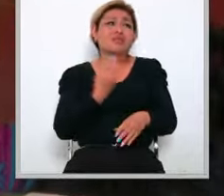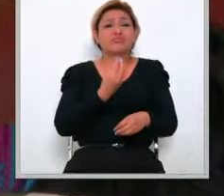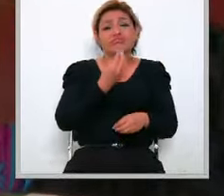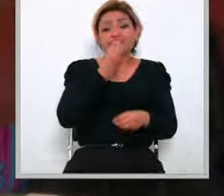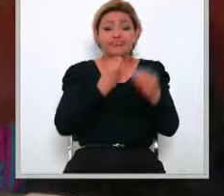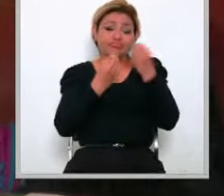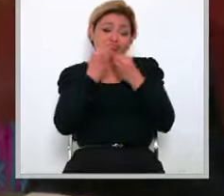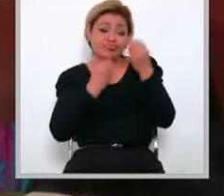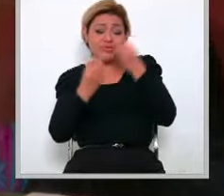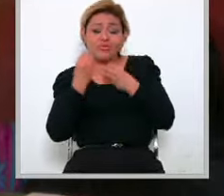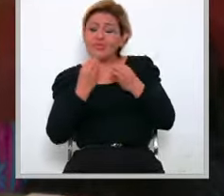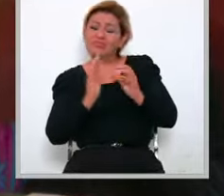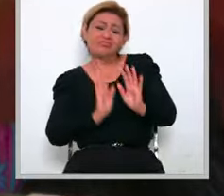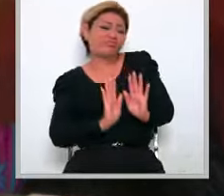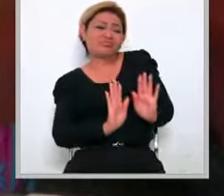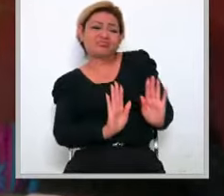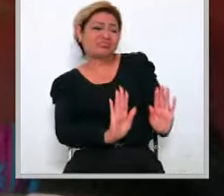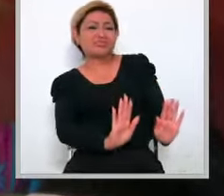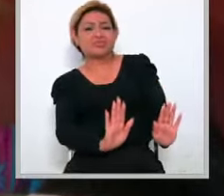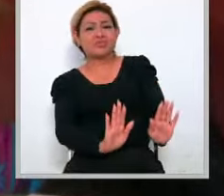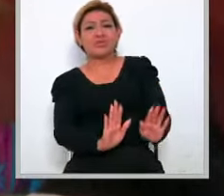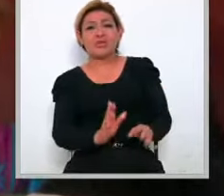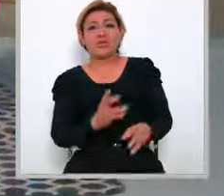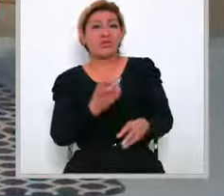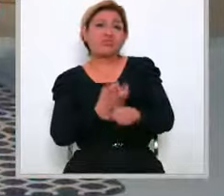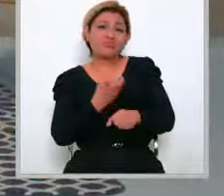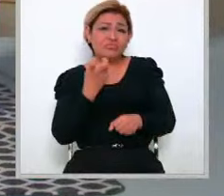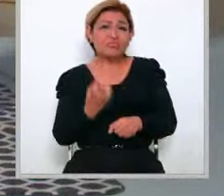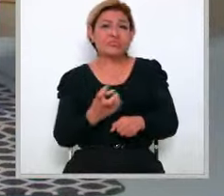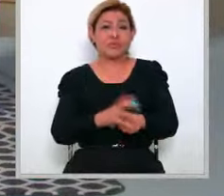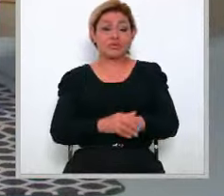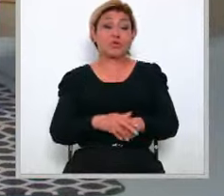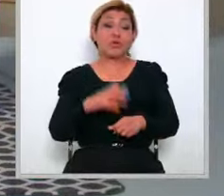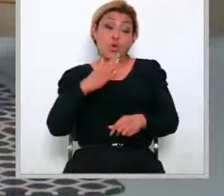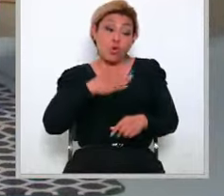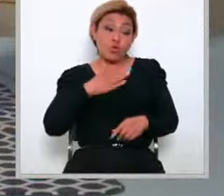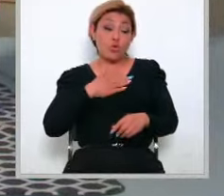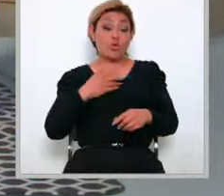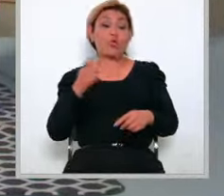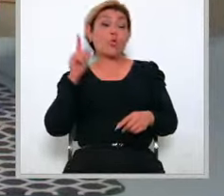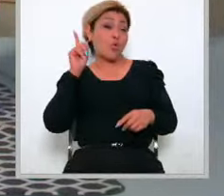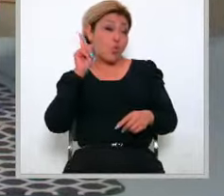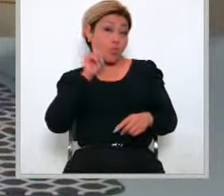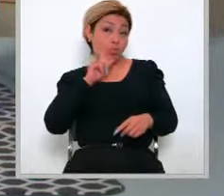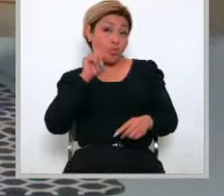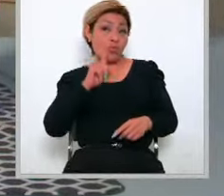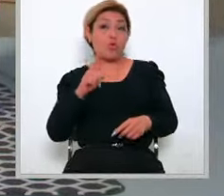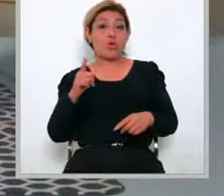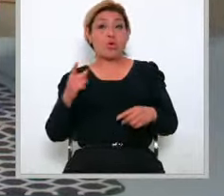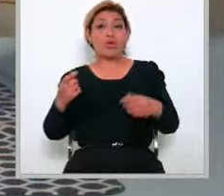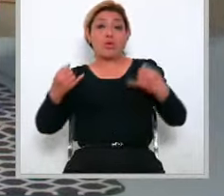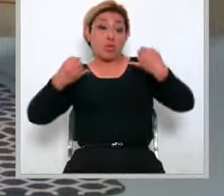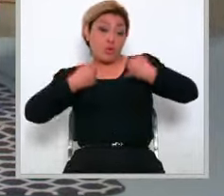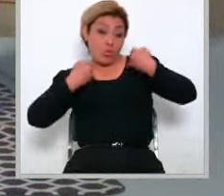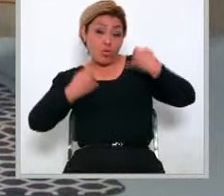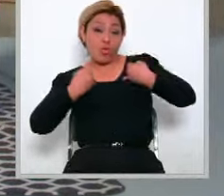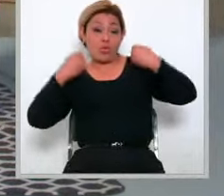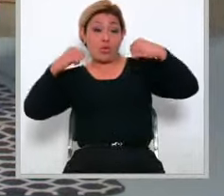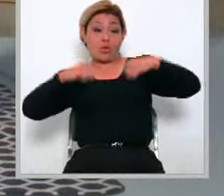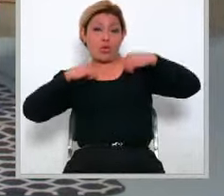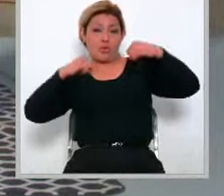apoyo. He tratado de hablar con ellas como impulsora y también pues yo creo que más que